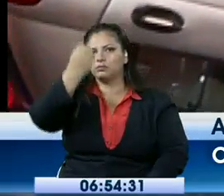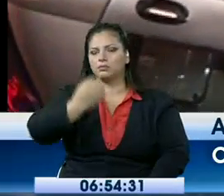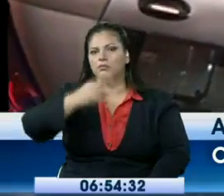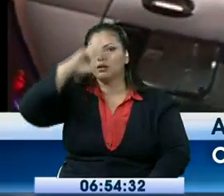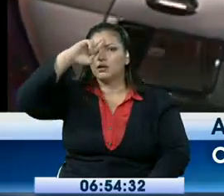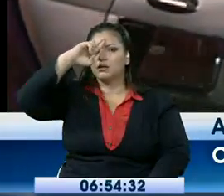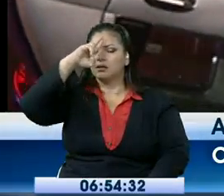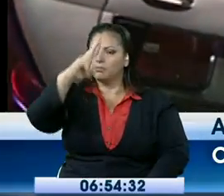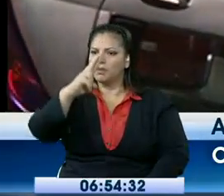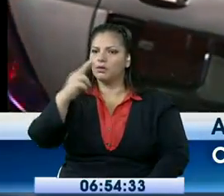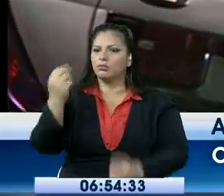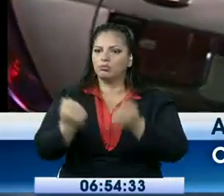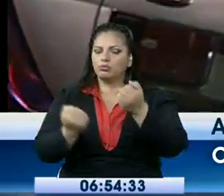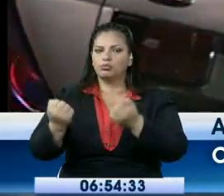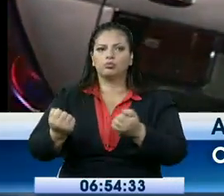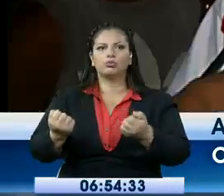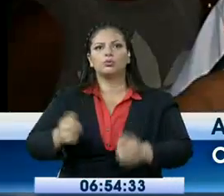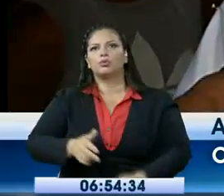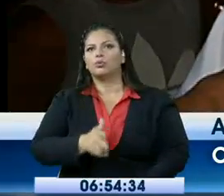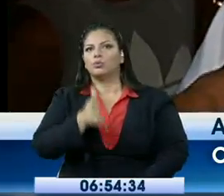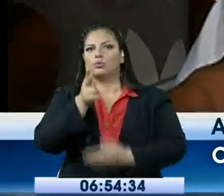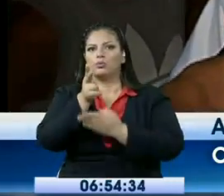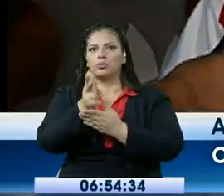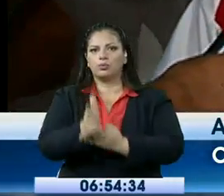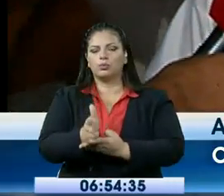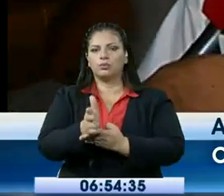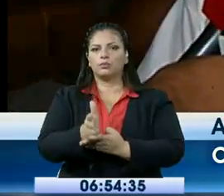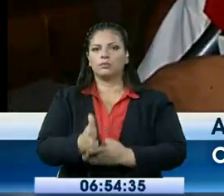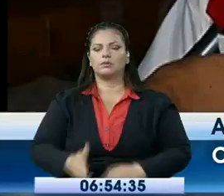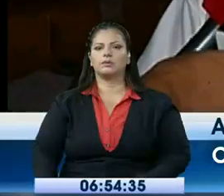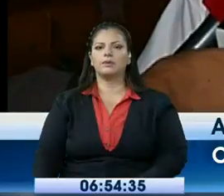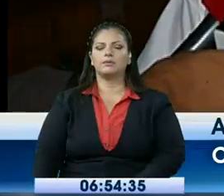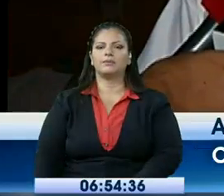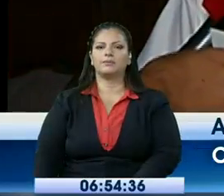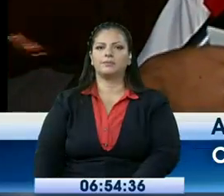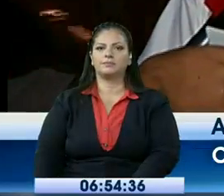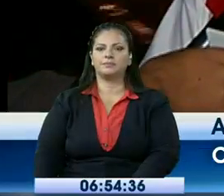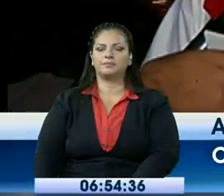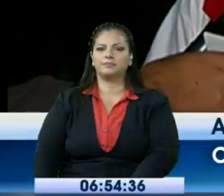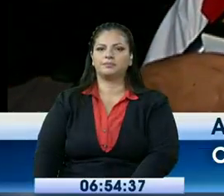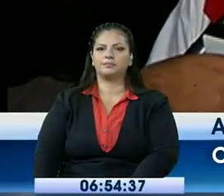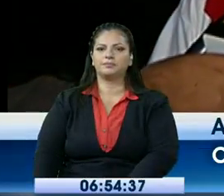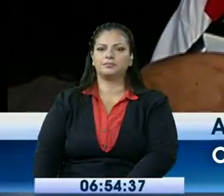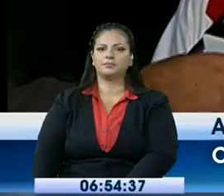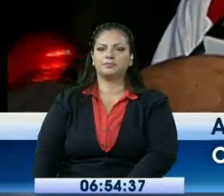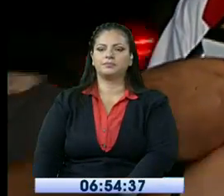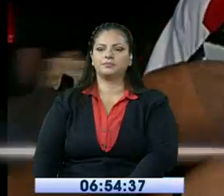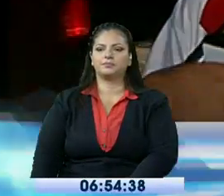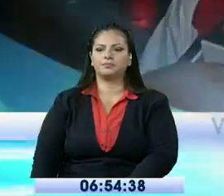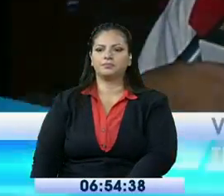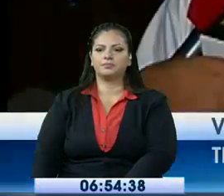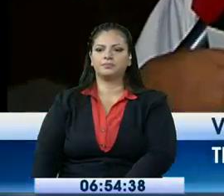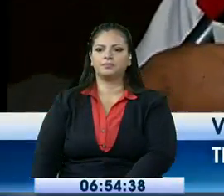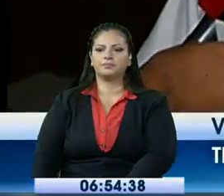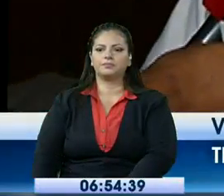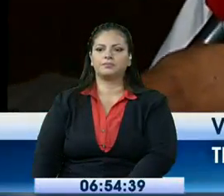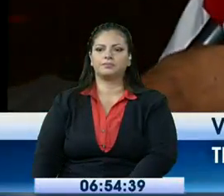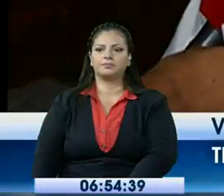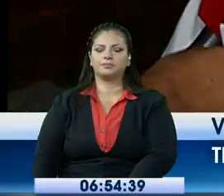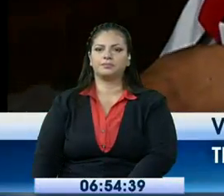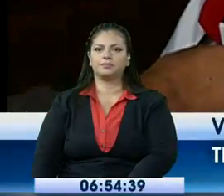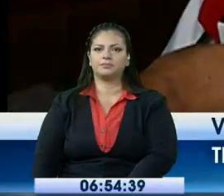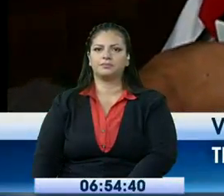este tipo de situaciones. Aquí es frecuente golpe de 11, 12, 1 de la mañana, 3 de la